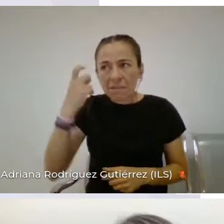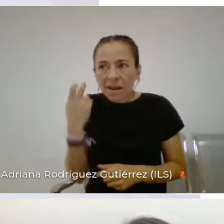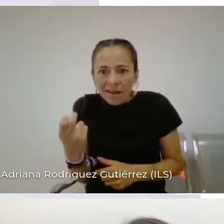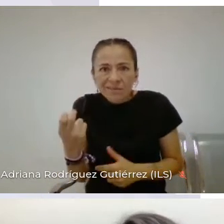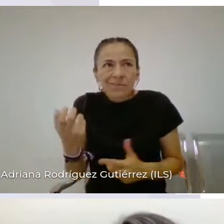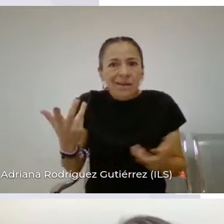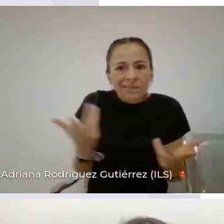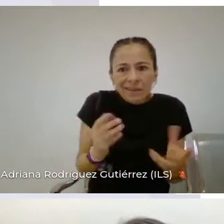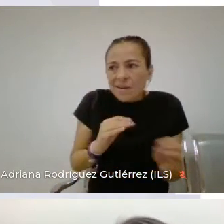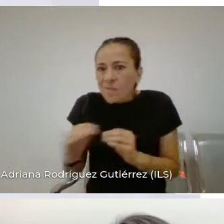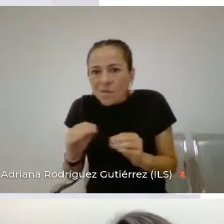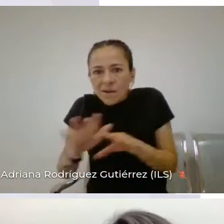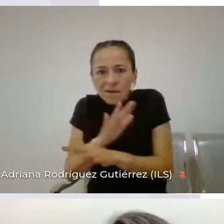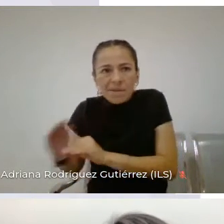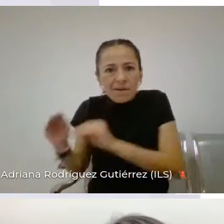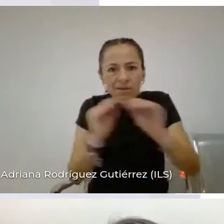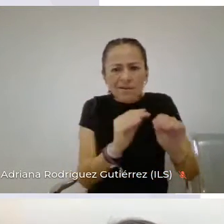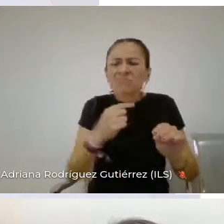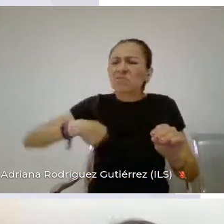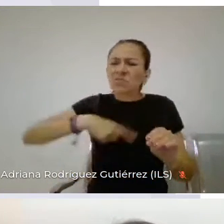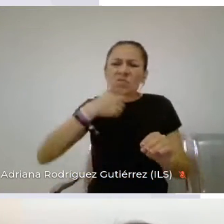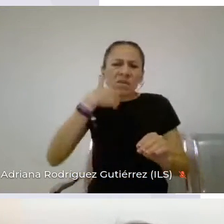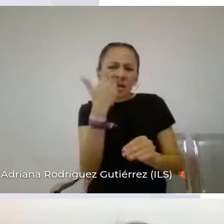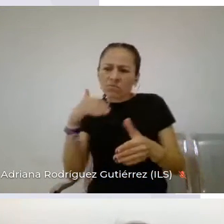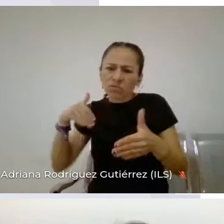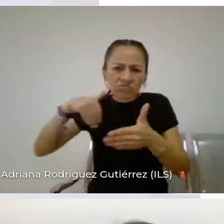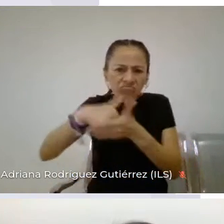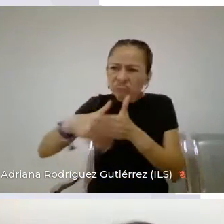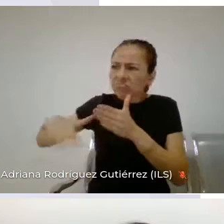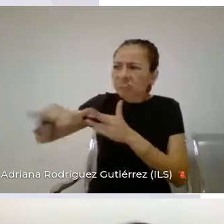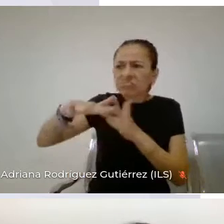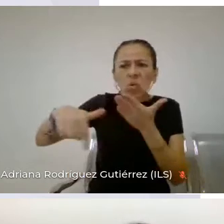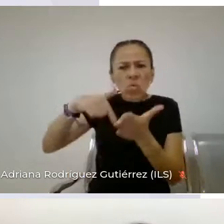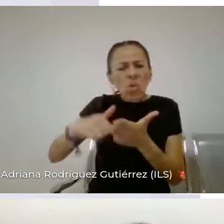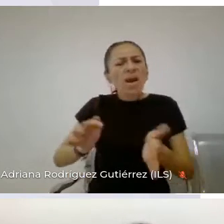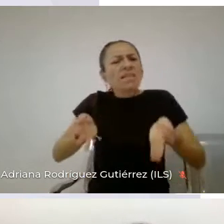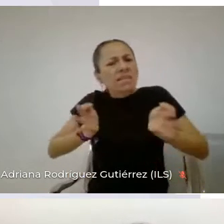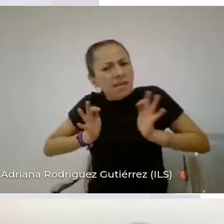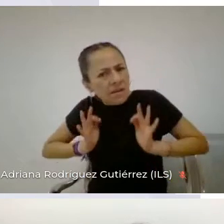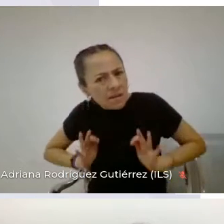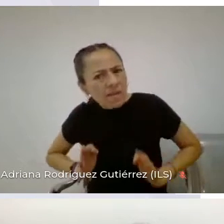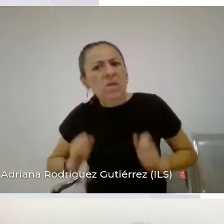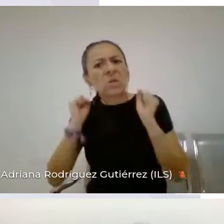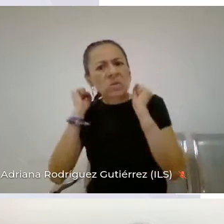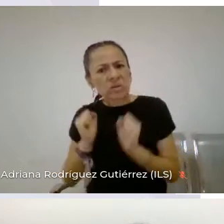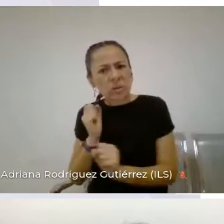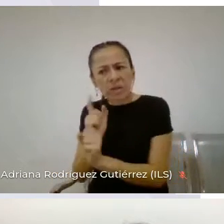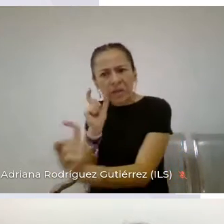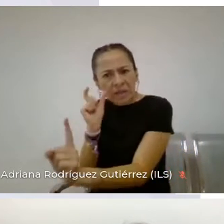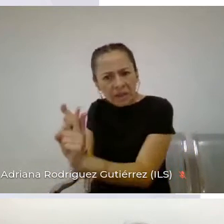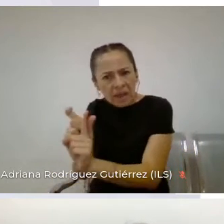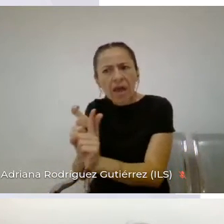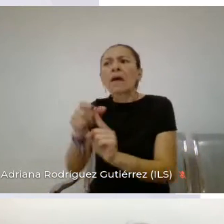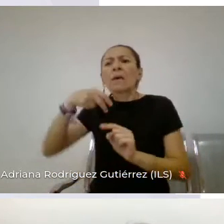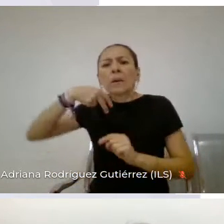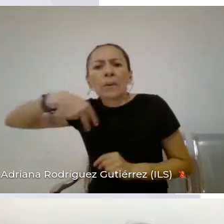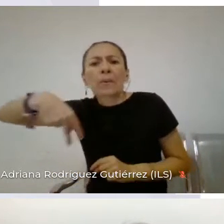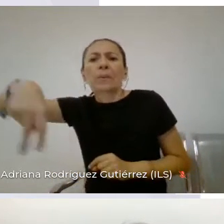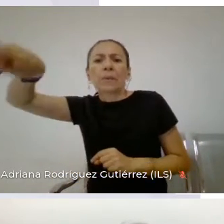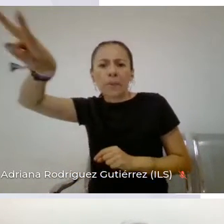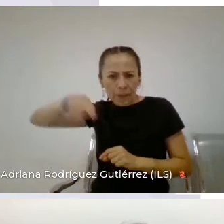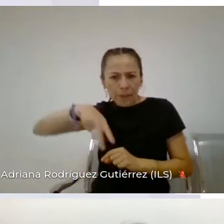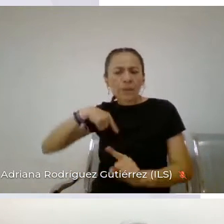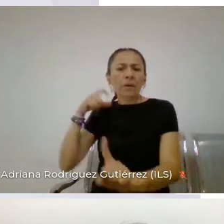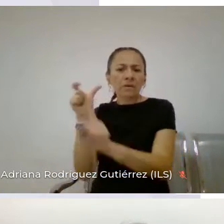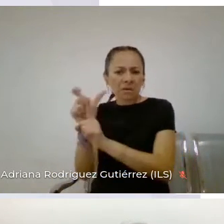espacios seguros y en los trayectos de las mujeres también tengan esta certeza de seguridad. Y esto también lo desdoblamos al interior de